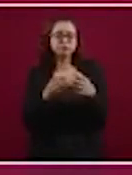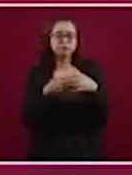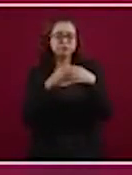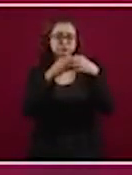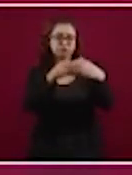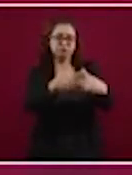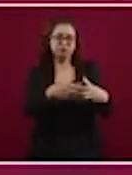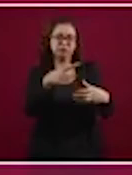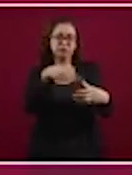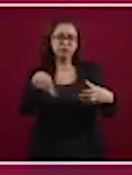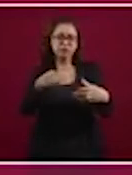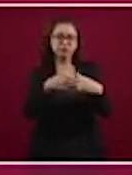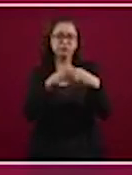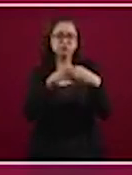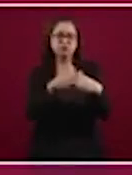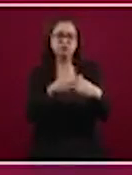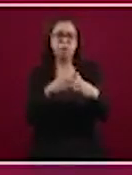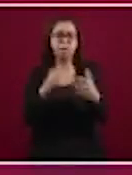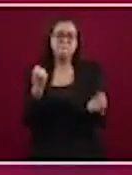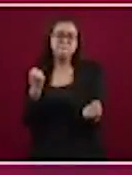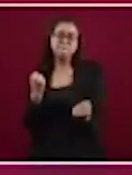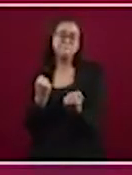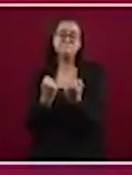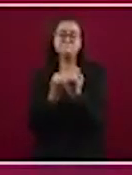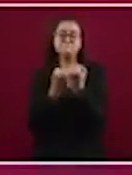presuntos delincuentes, y